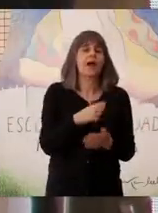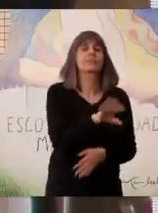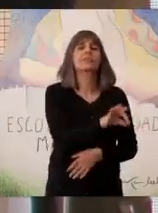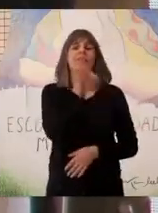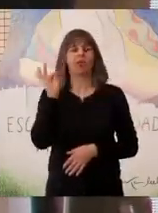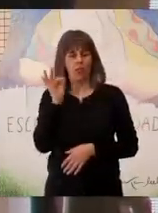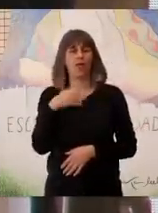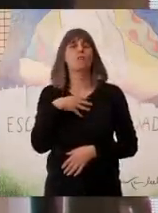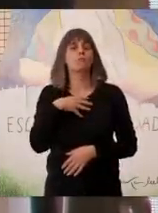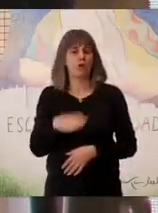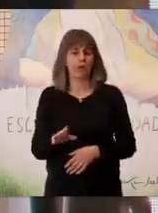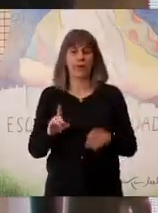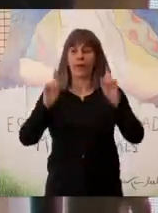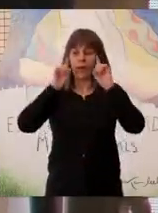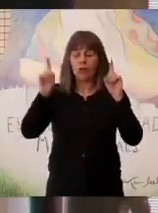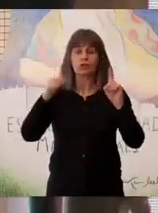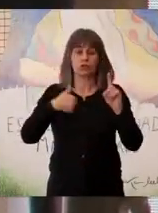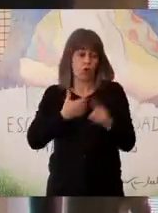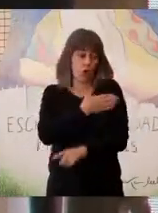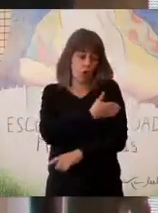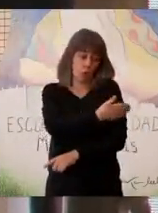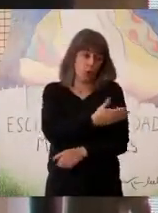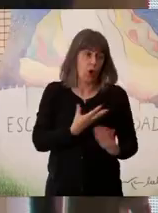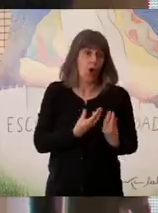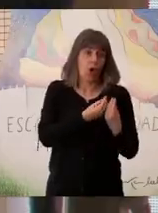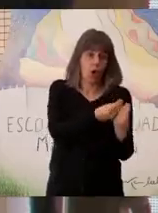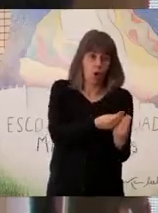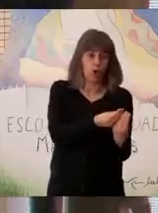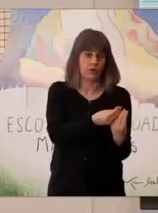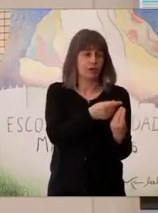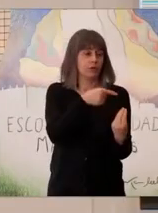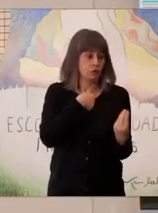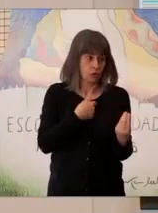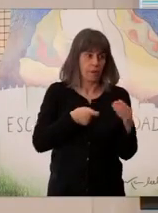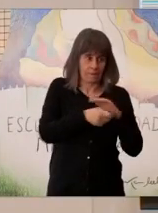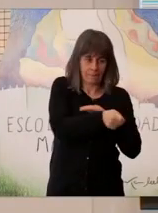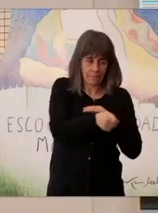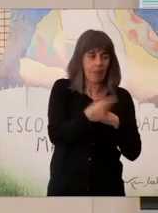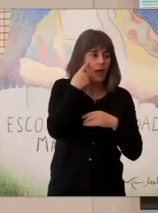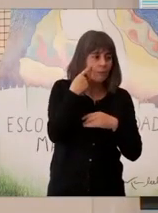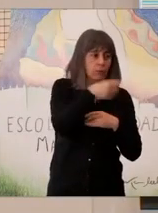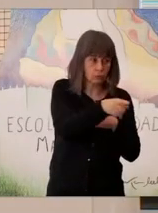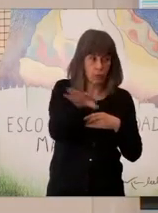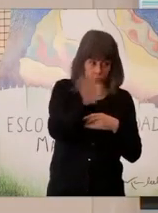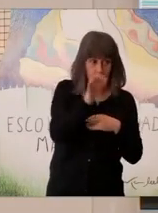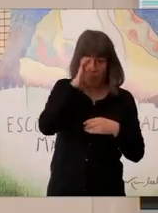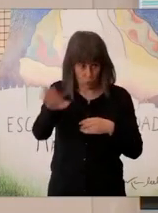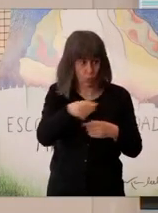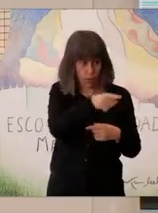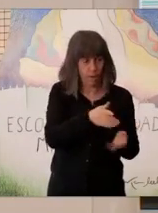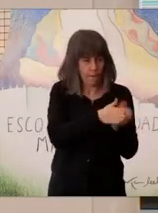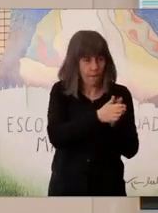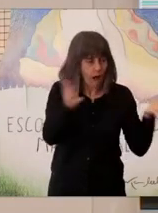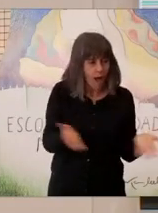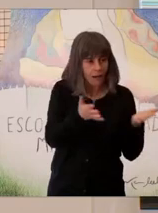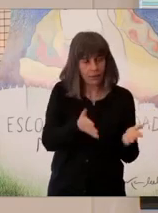ya, pese a que estoy acompañándola, pese a que le estoy estimulando para que pueda ella tomar la decisión de denunciar, las